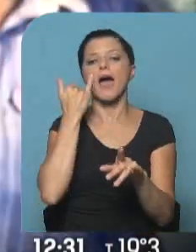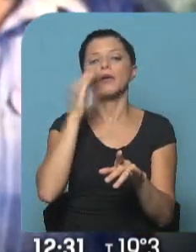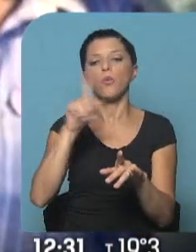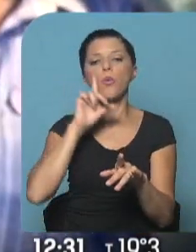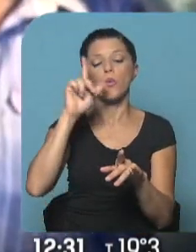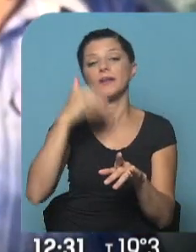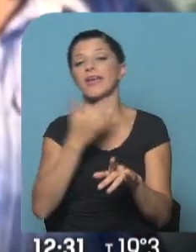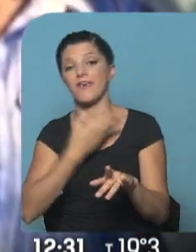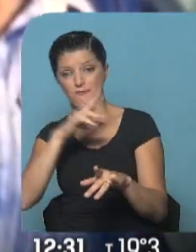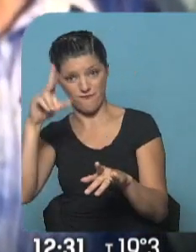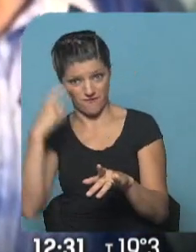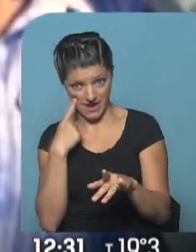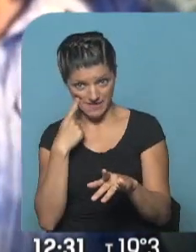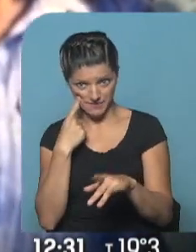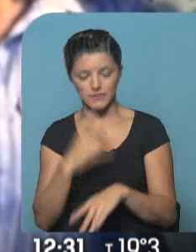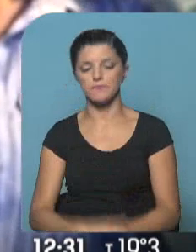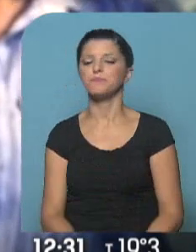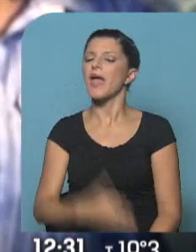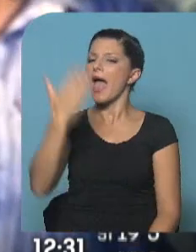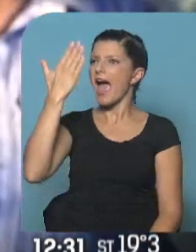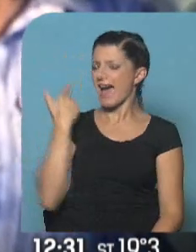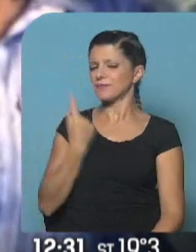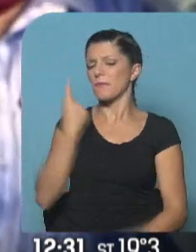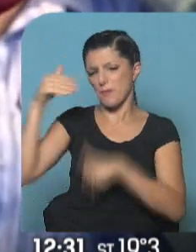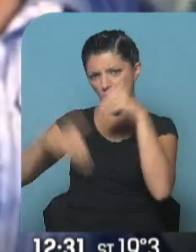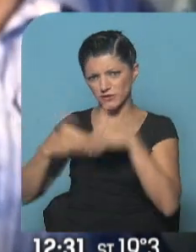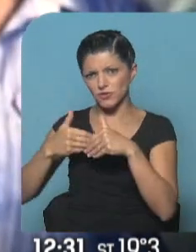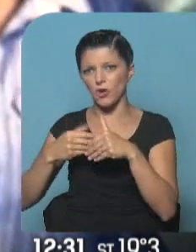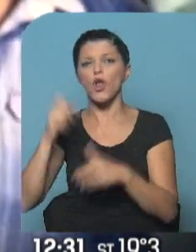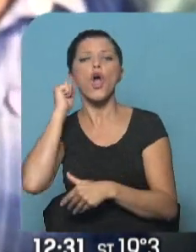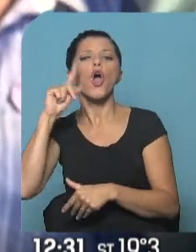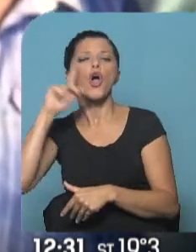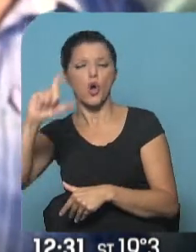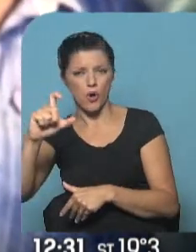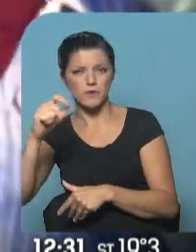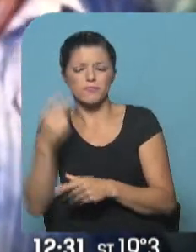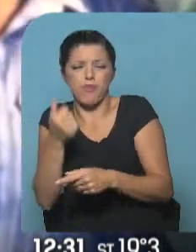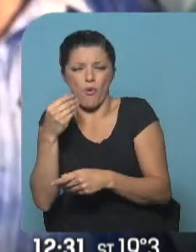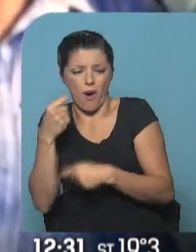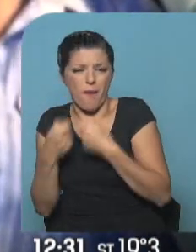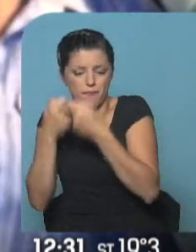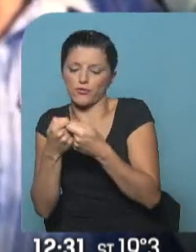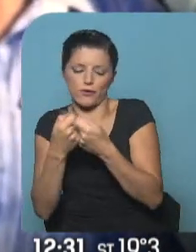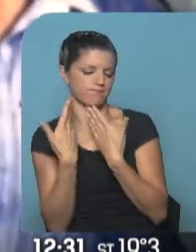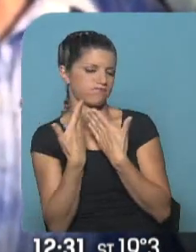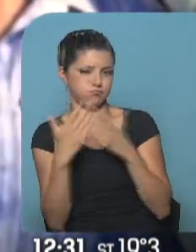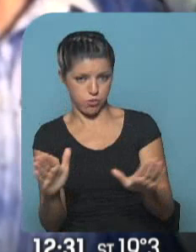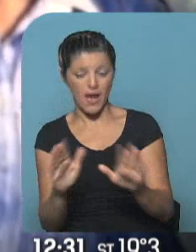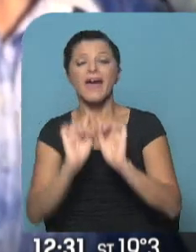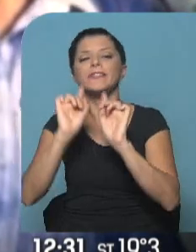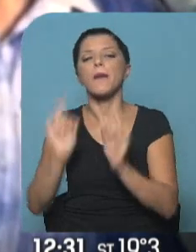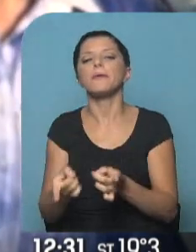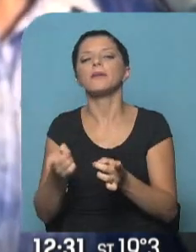vuelta provocaron la renuncia de su candidata, Carolina Goic, y una crisis en el partido que se zanjó con el apoyo incondicional